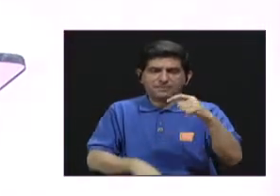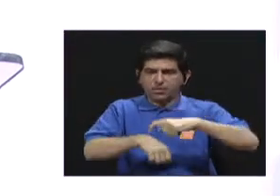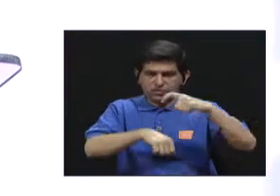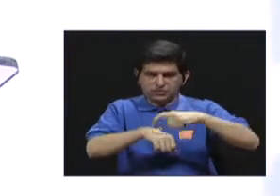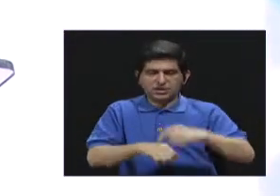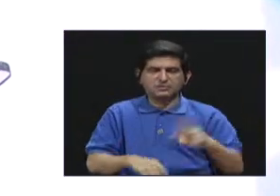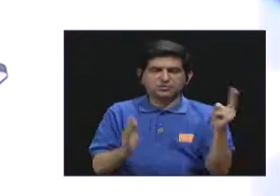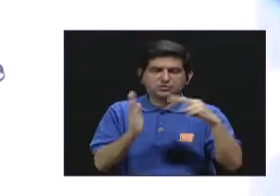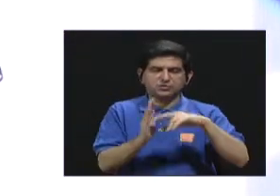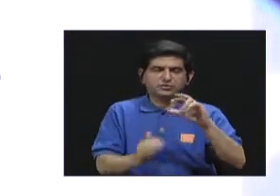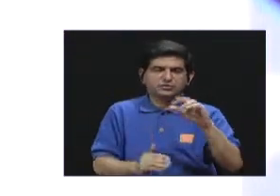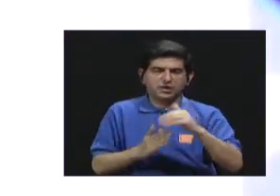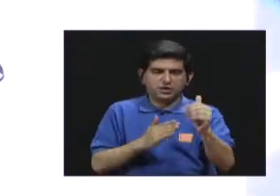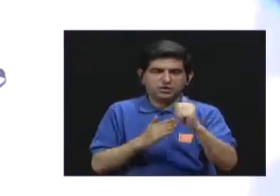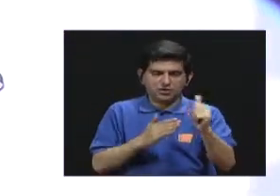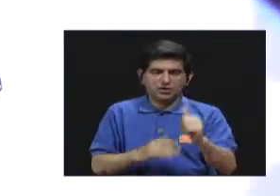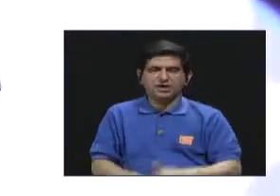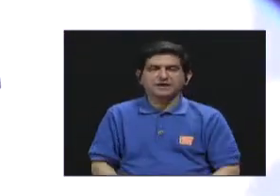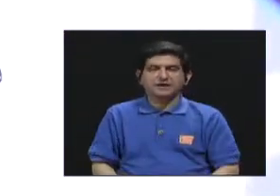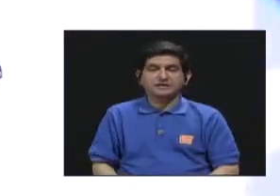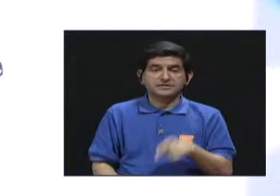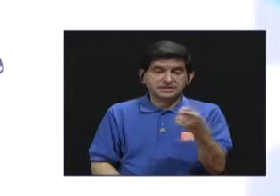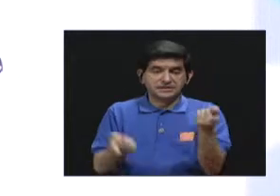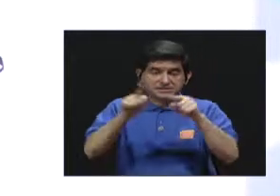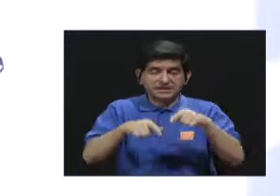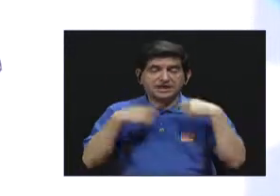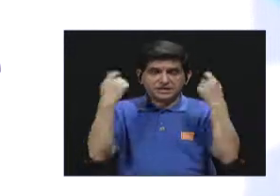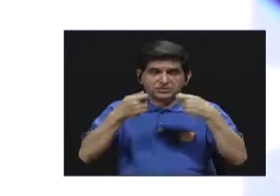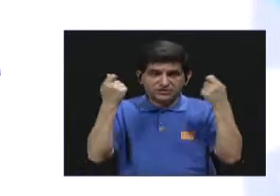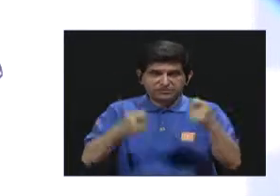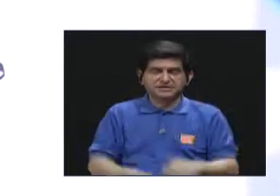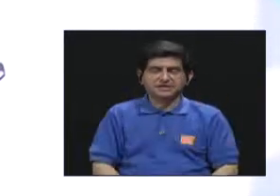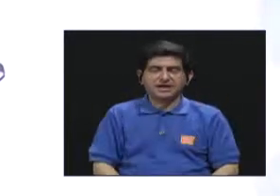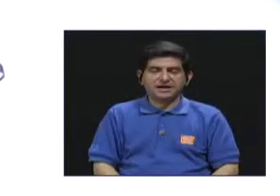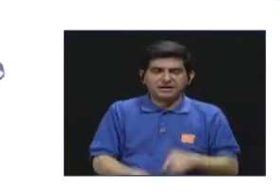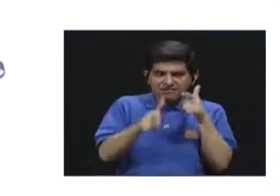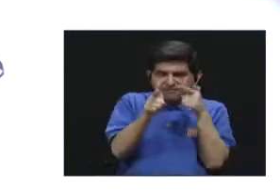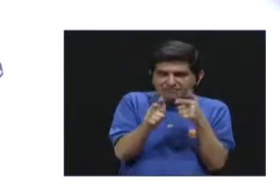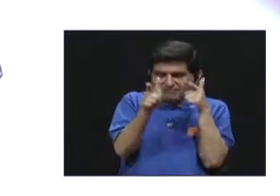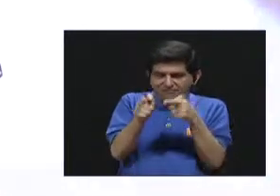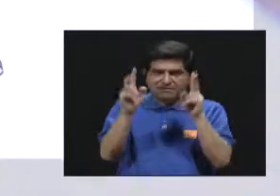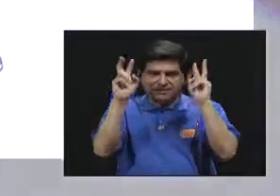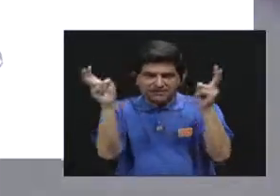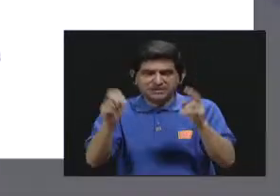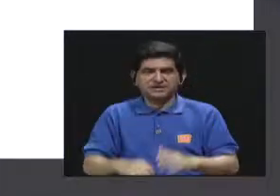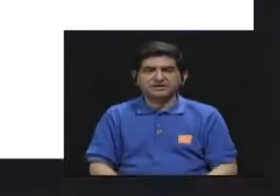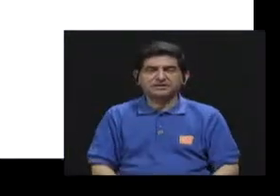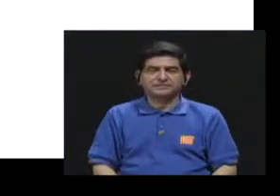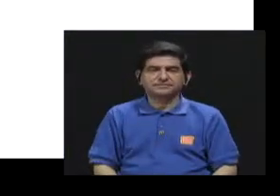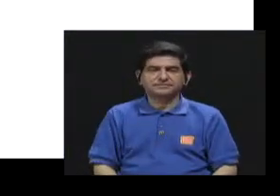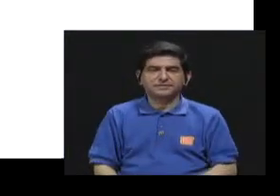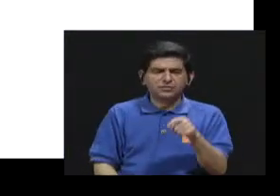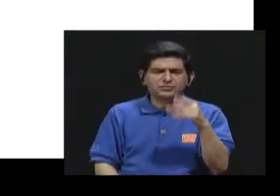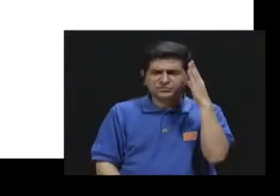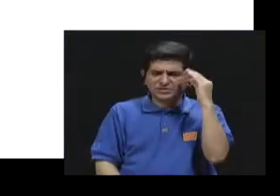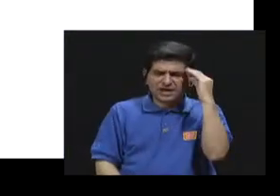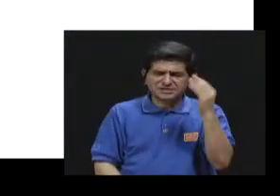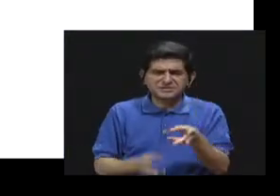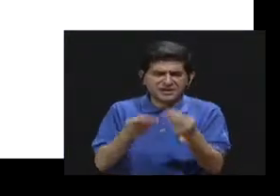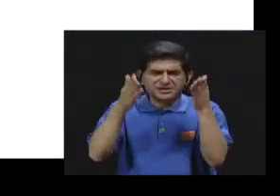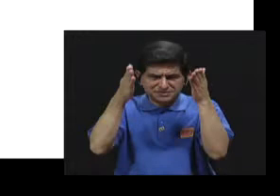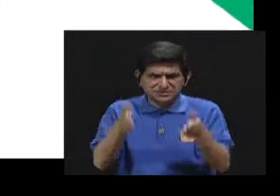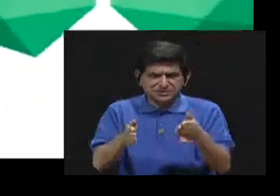recibe $2,000 en efectivo, cortesía del festival, La Cacería. Con tu experiencia como productora,